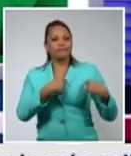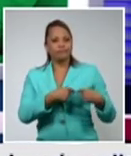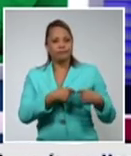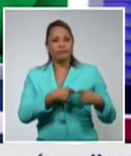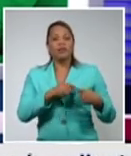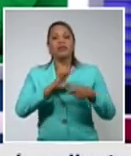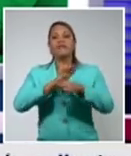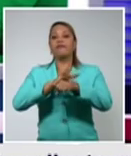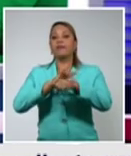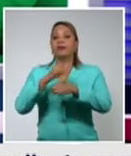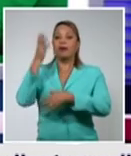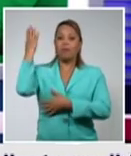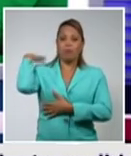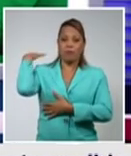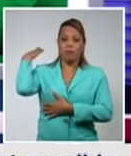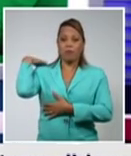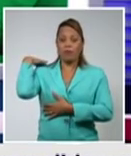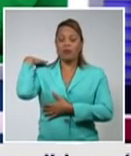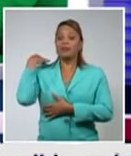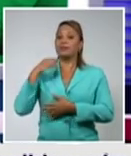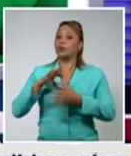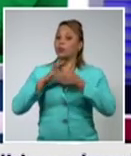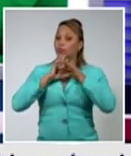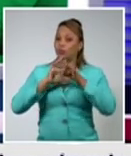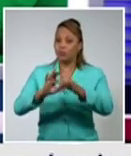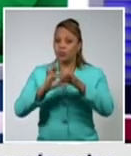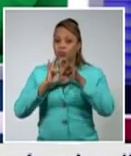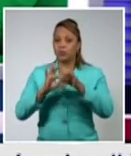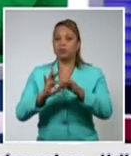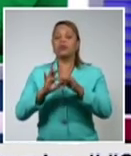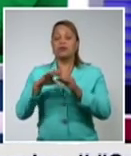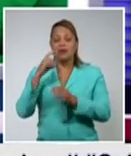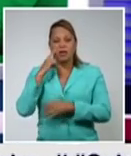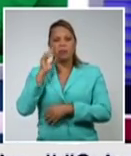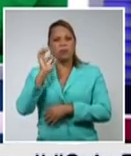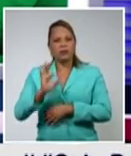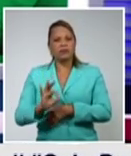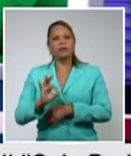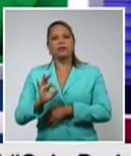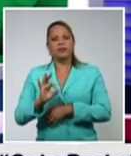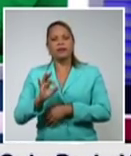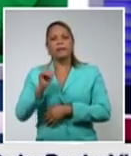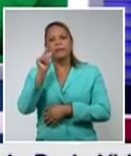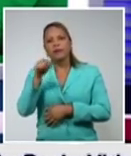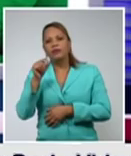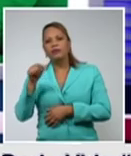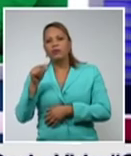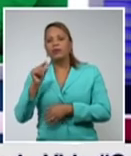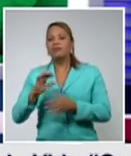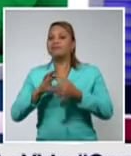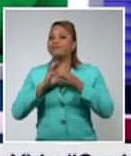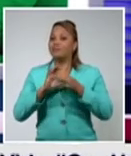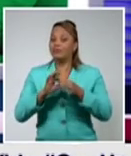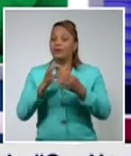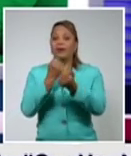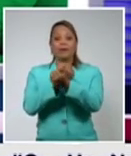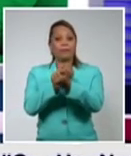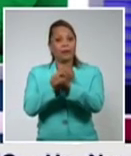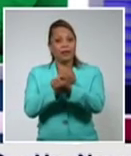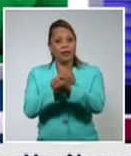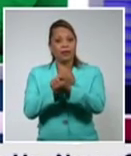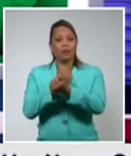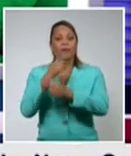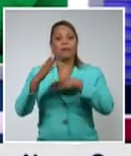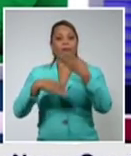enfermedad pulmonar obstructiva crónica, que también hemos visto como es un factor de riesgo muy importante para